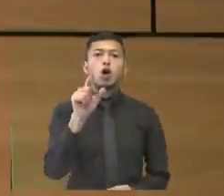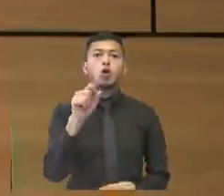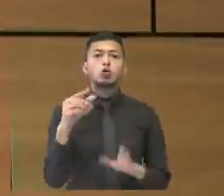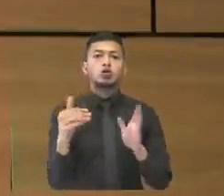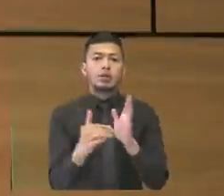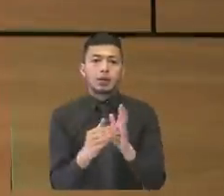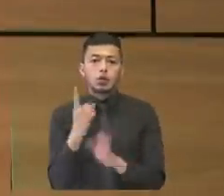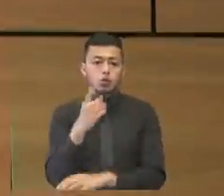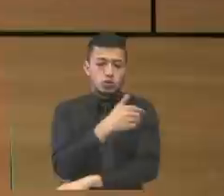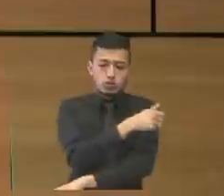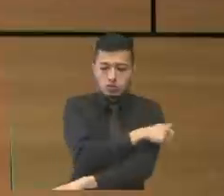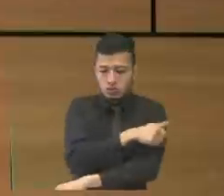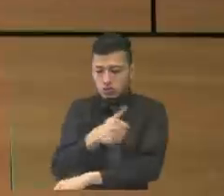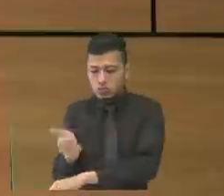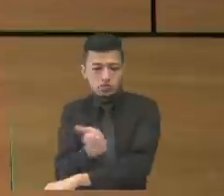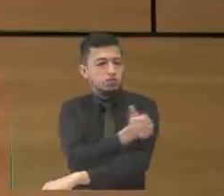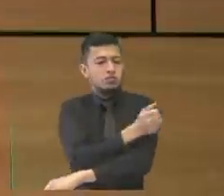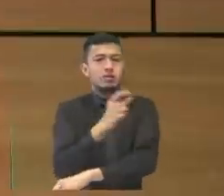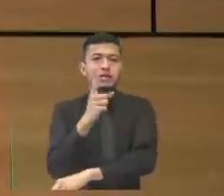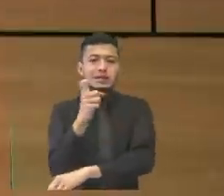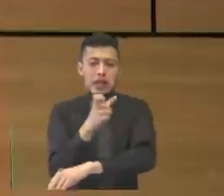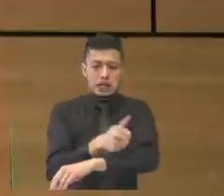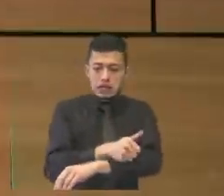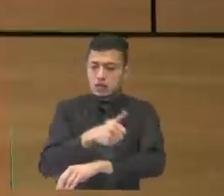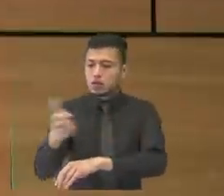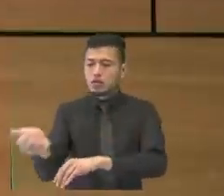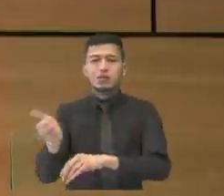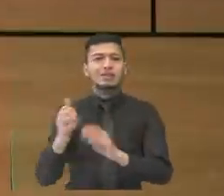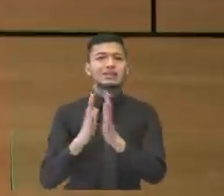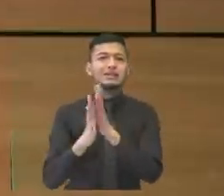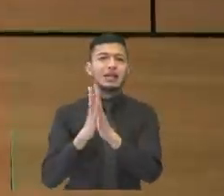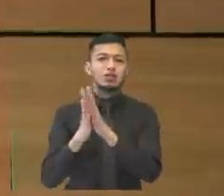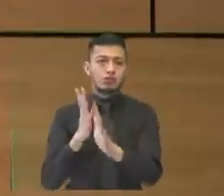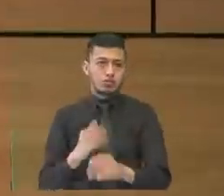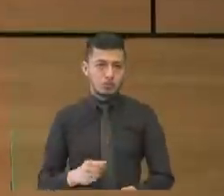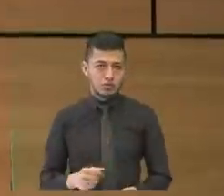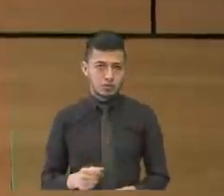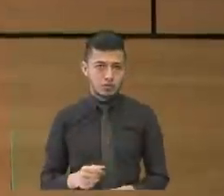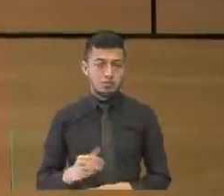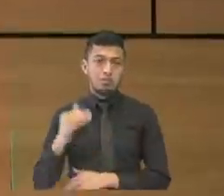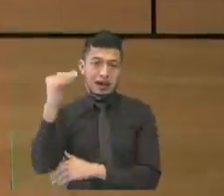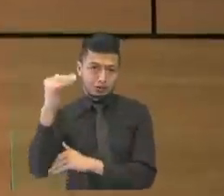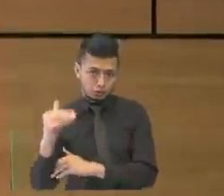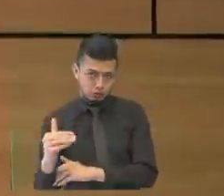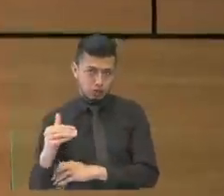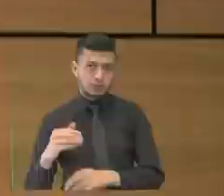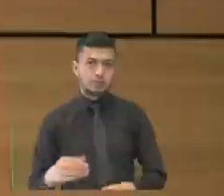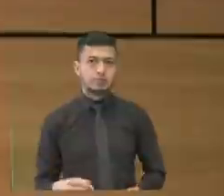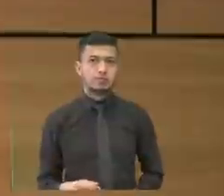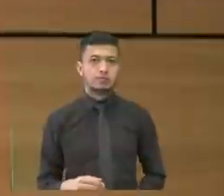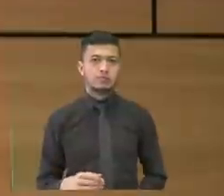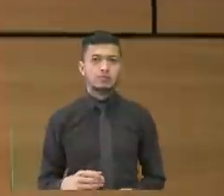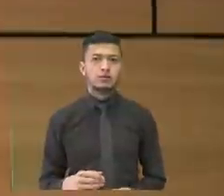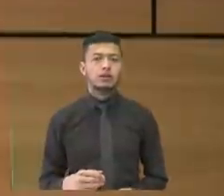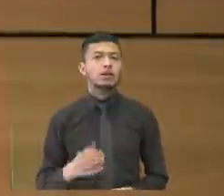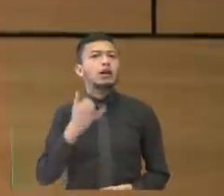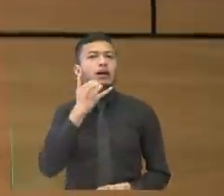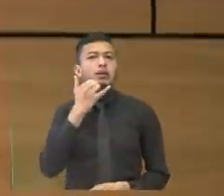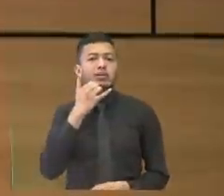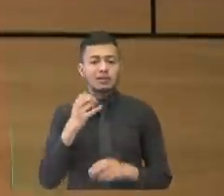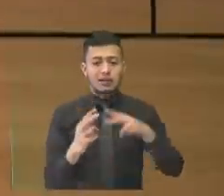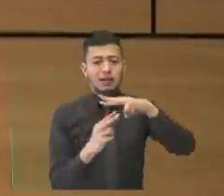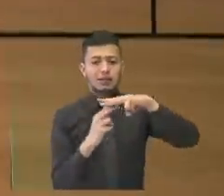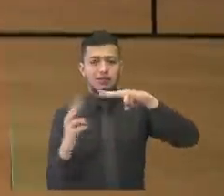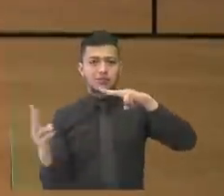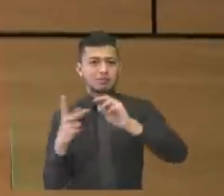entre la 100 y el centro. Muchos menos, muchos menos. ¿Qué pasa con un tranvía? Un